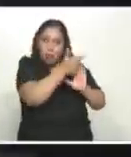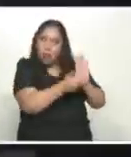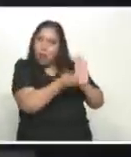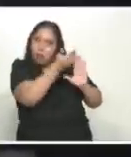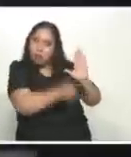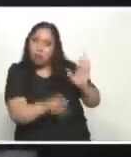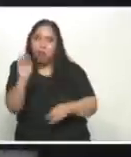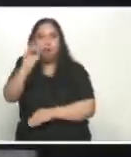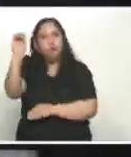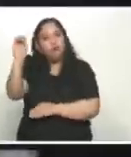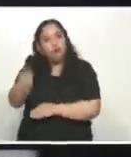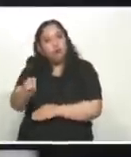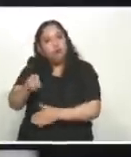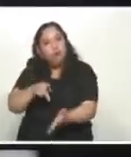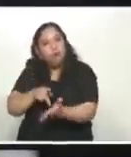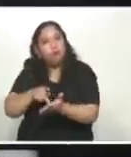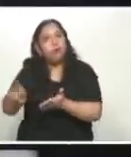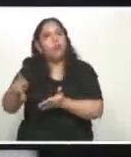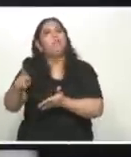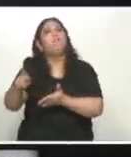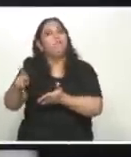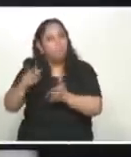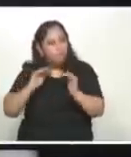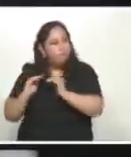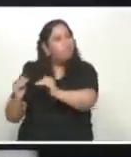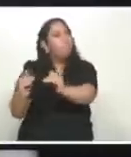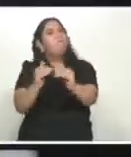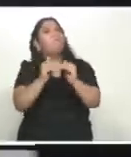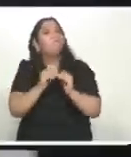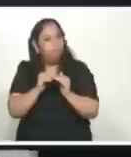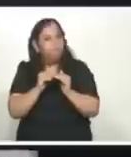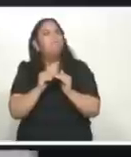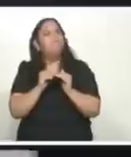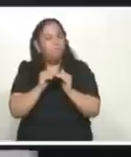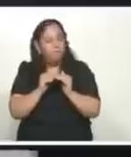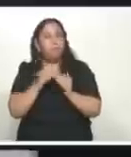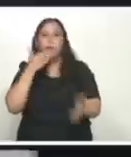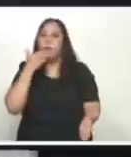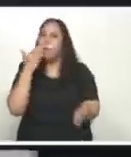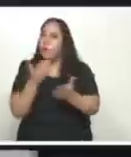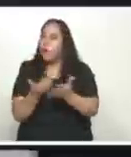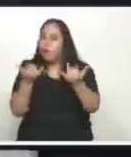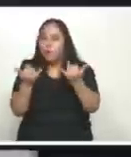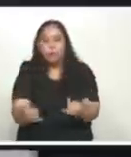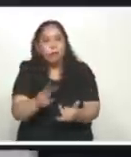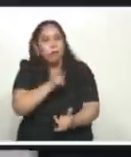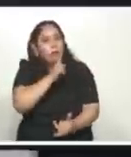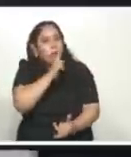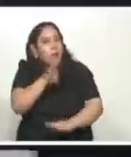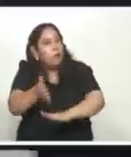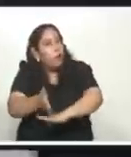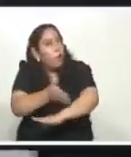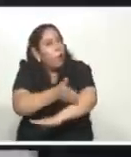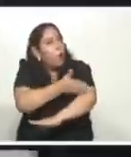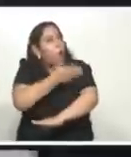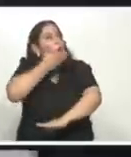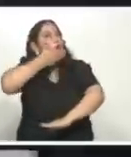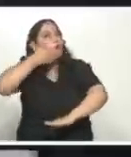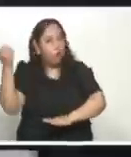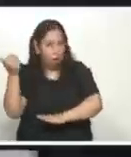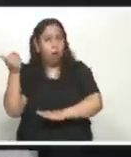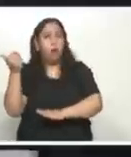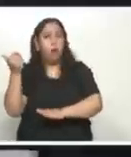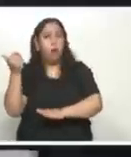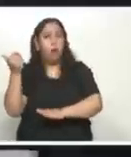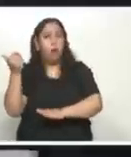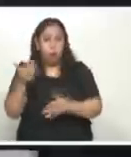nuevos aires al país, de esa justicia y esa equidad que pueda venir a generar mejores condiciones para